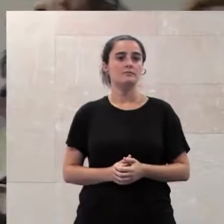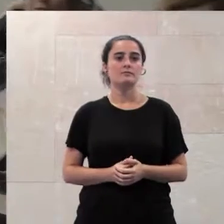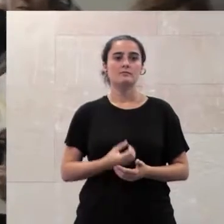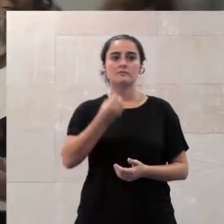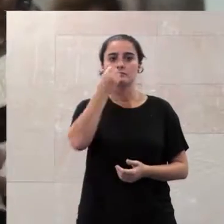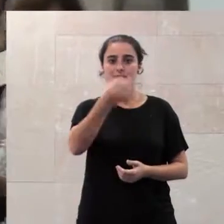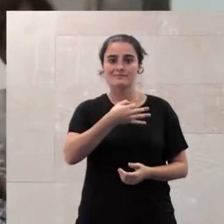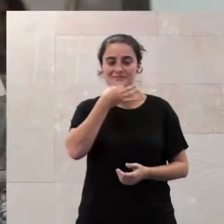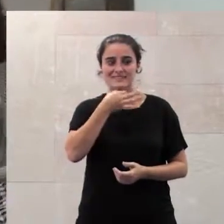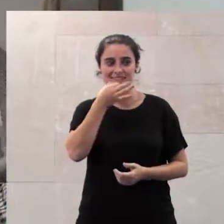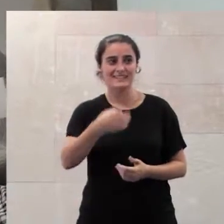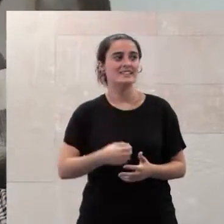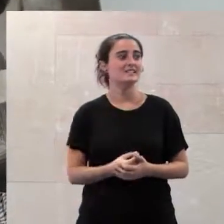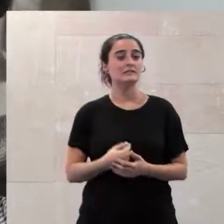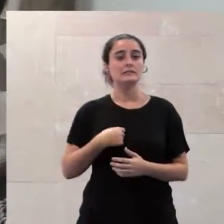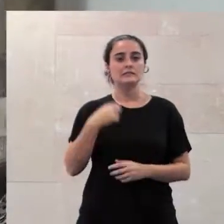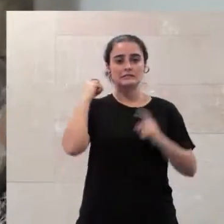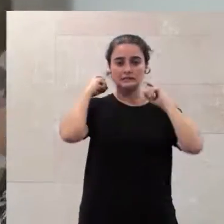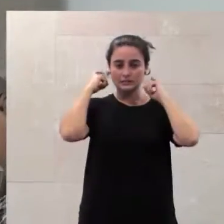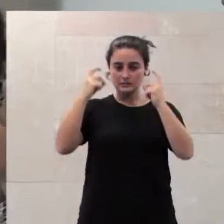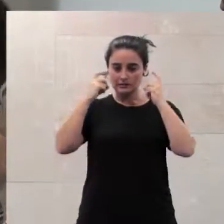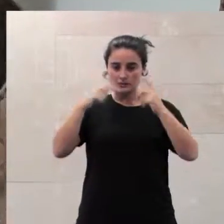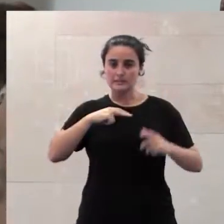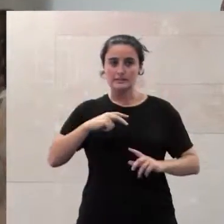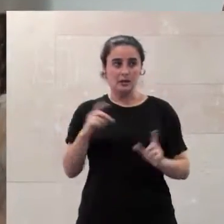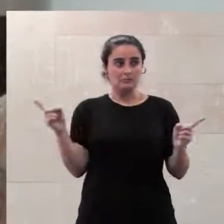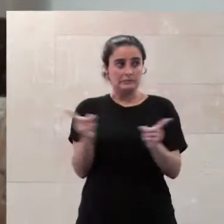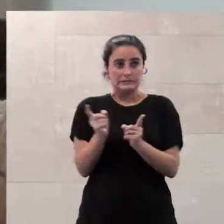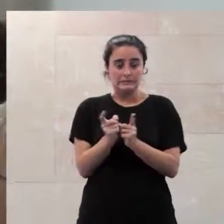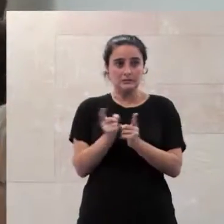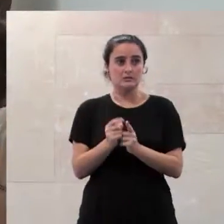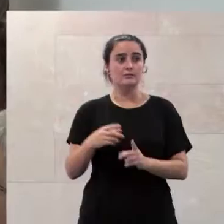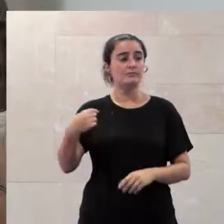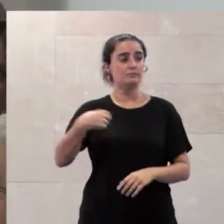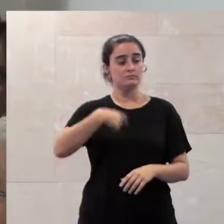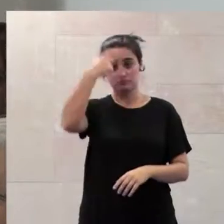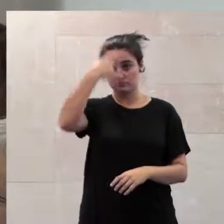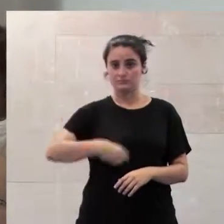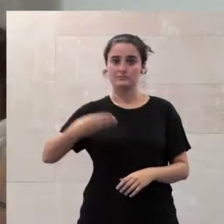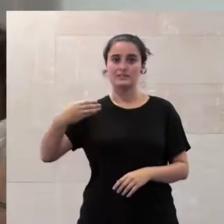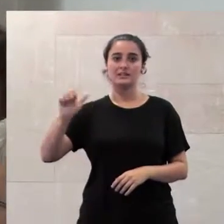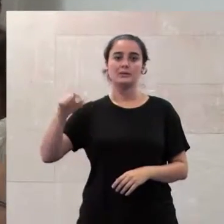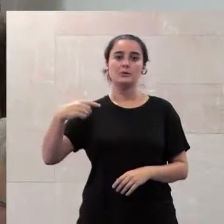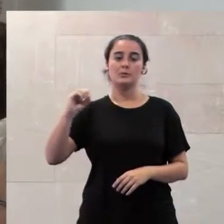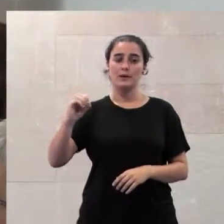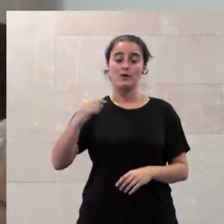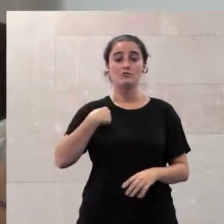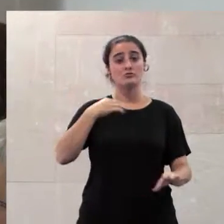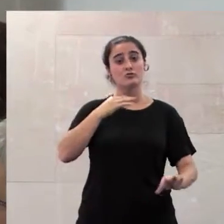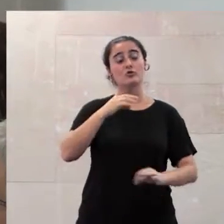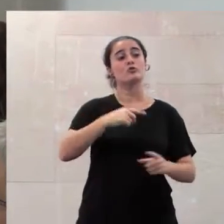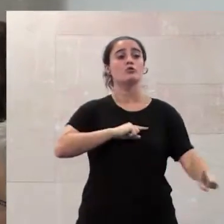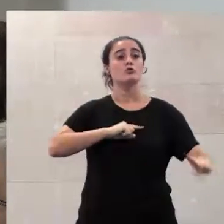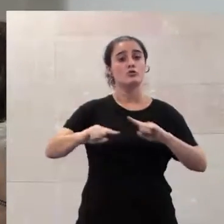Kaixo, arratsaldeon. Voy a intentar ser lo más breve posible. Soy, como han dicho, Begoña Tallo, la